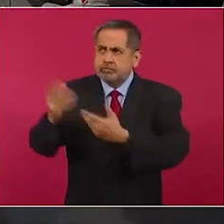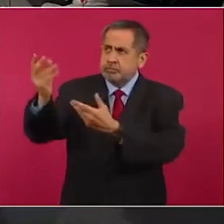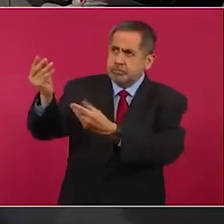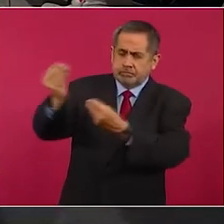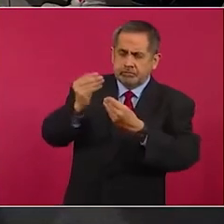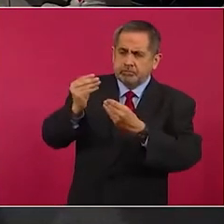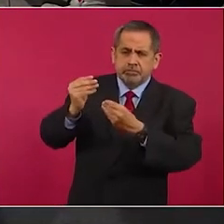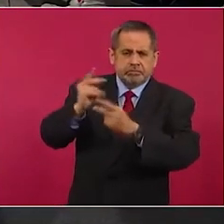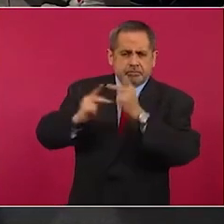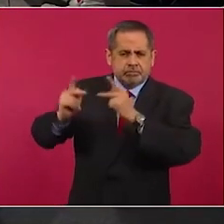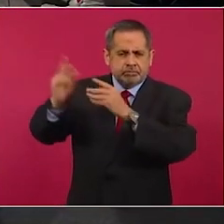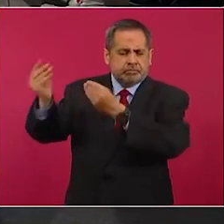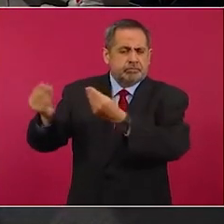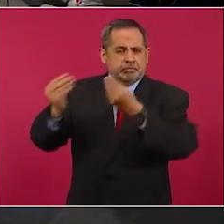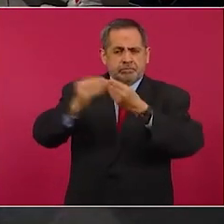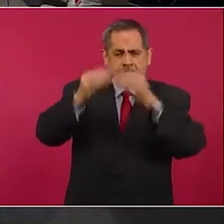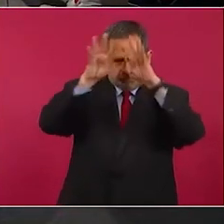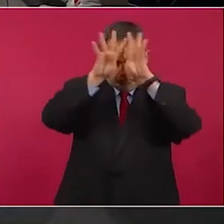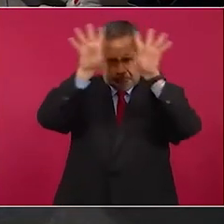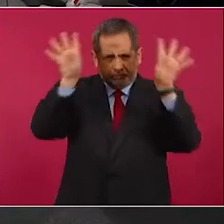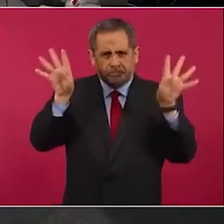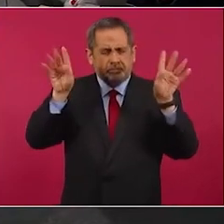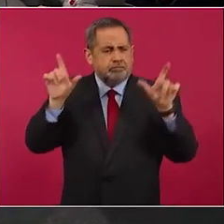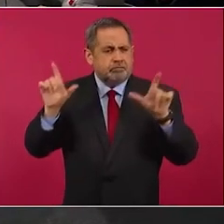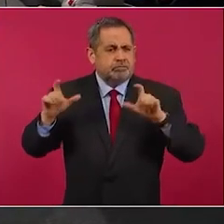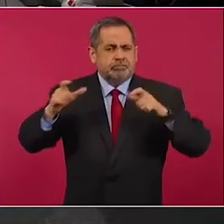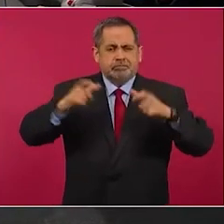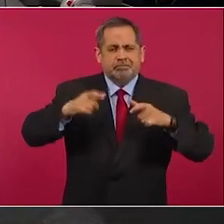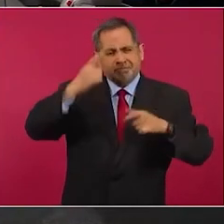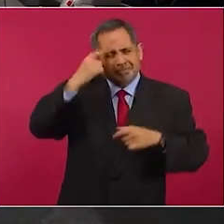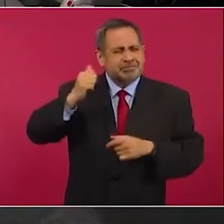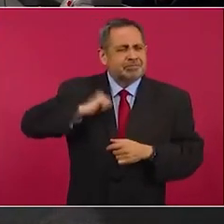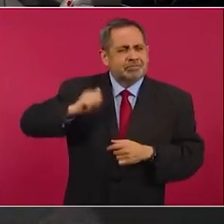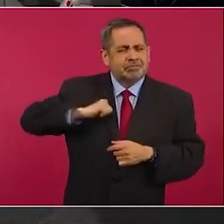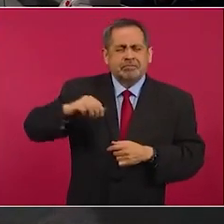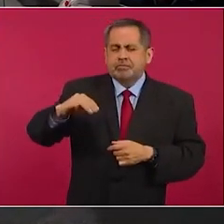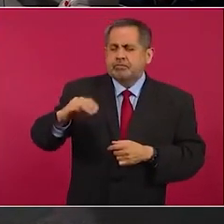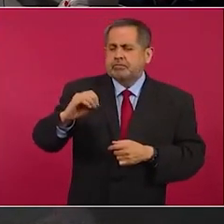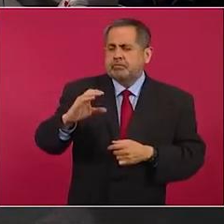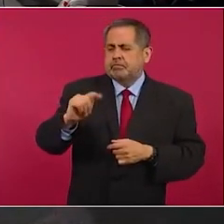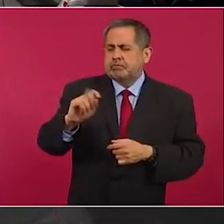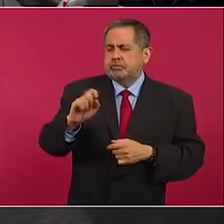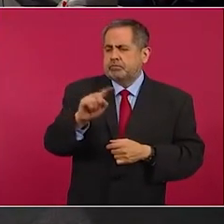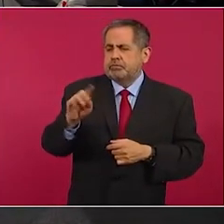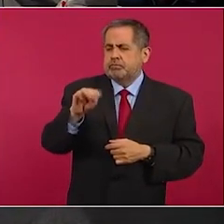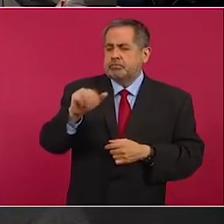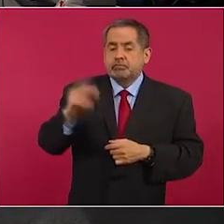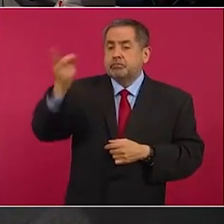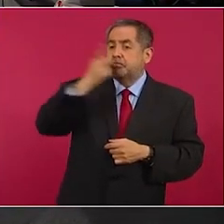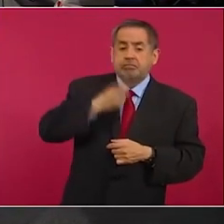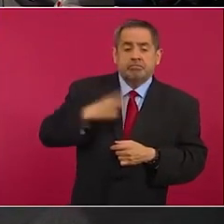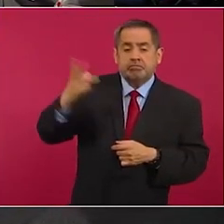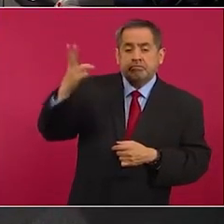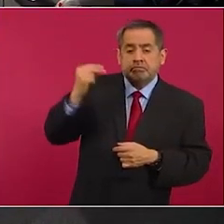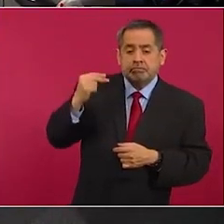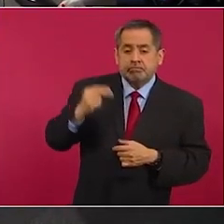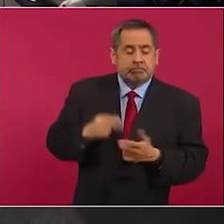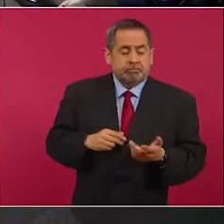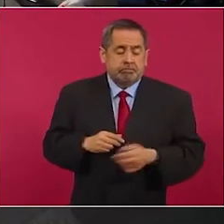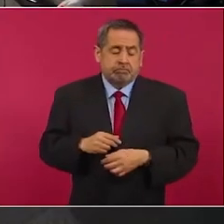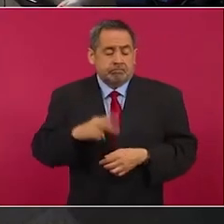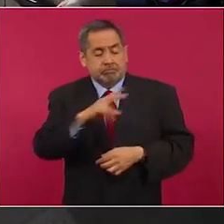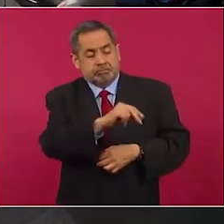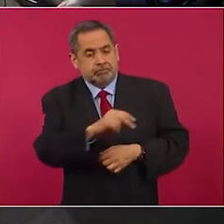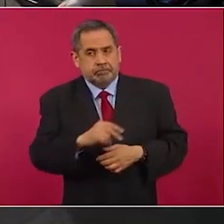exponer el penacho de Moctezuma, y la respuesta fue que no, argumentando de